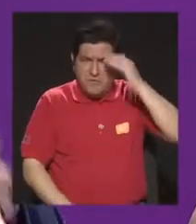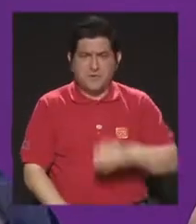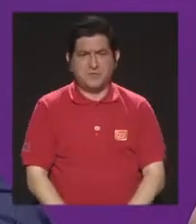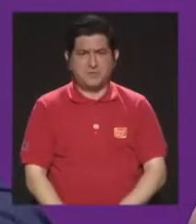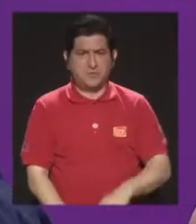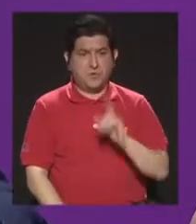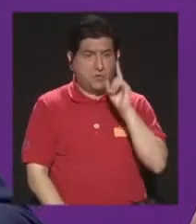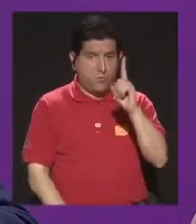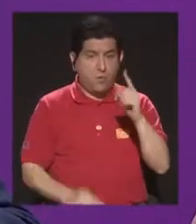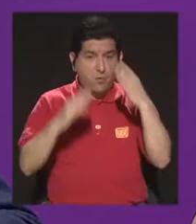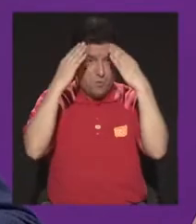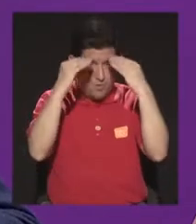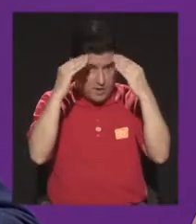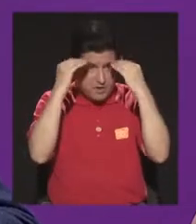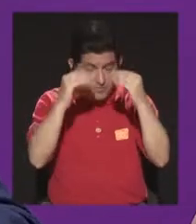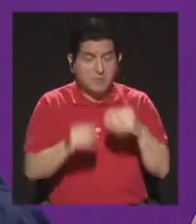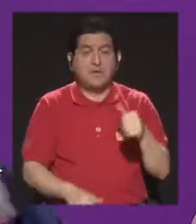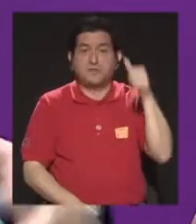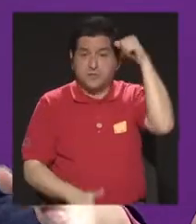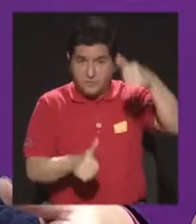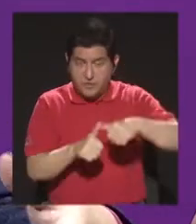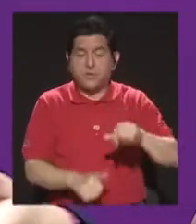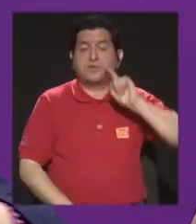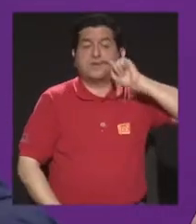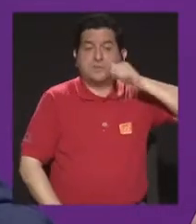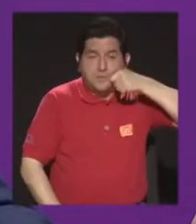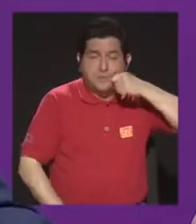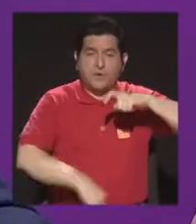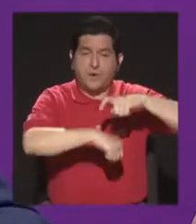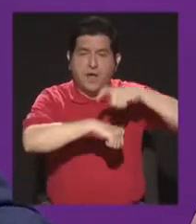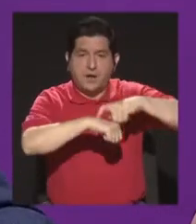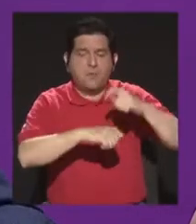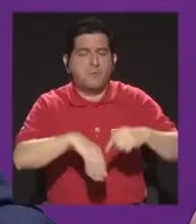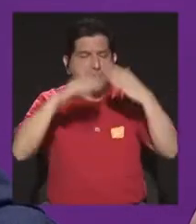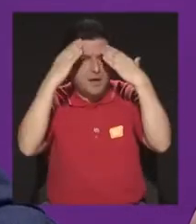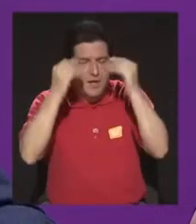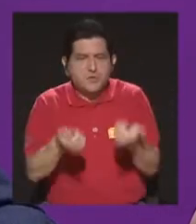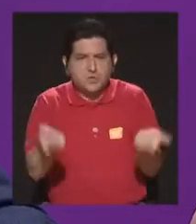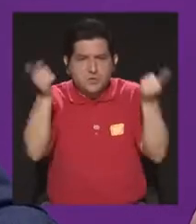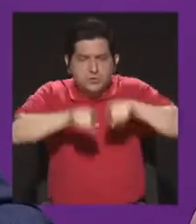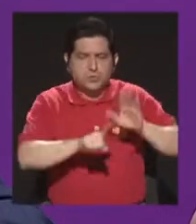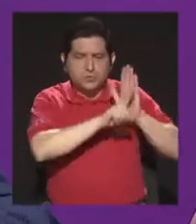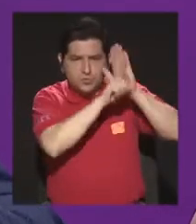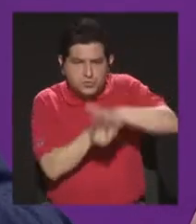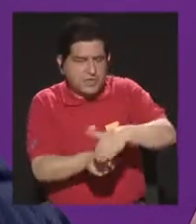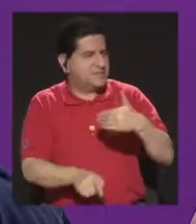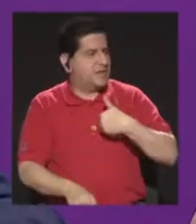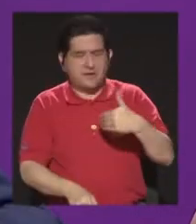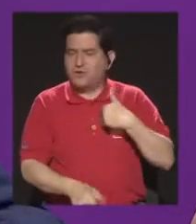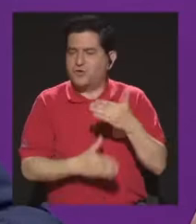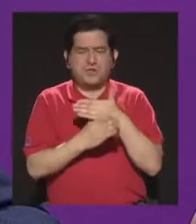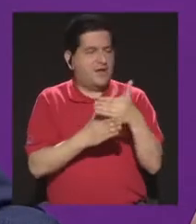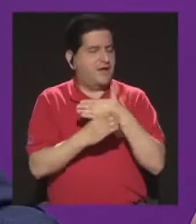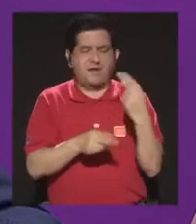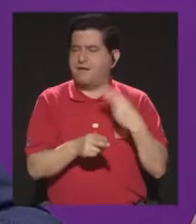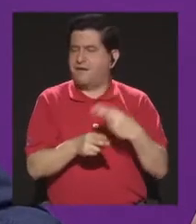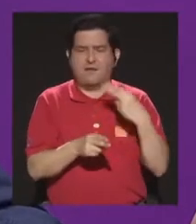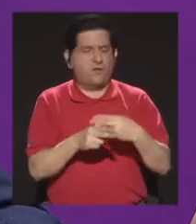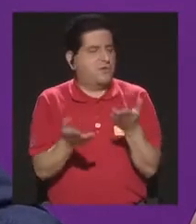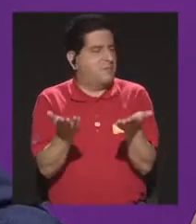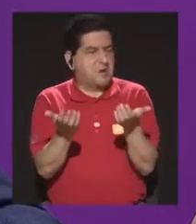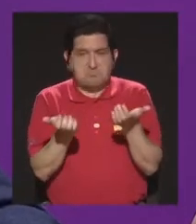uno, es su información confidencial, y dos, a la hora de reportar instancias de acoso, no tienen que compartir su nombre si no